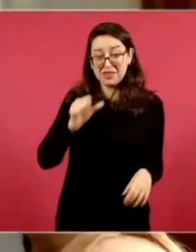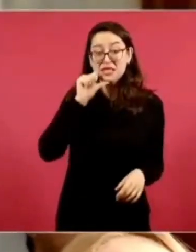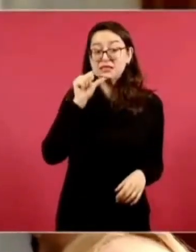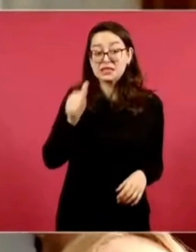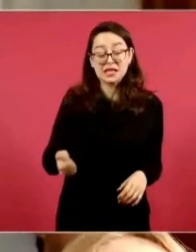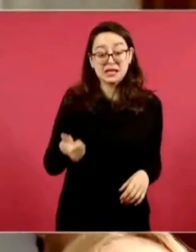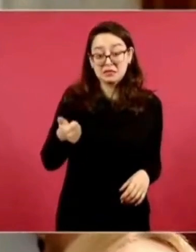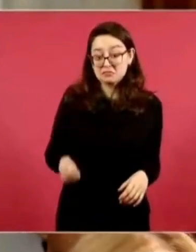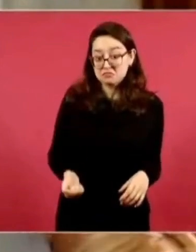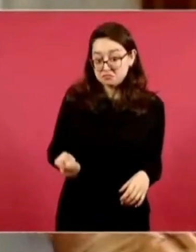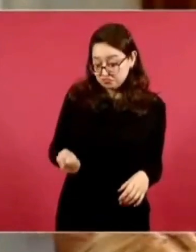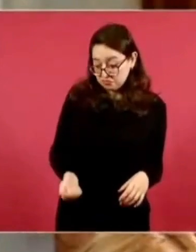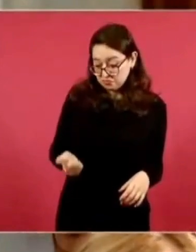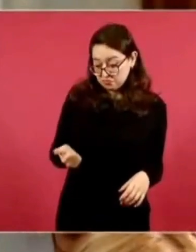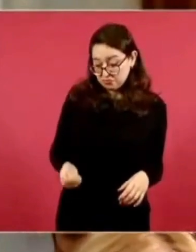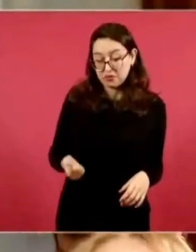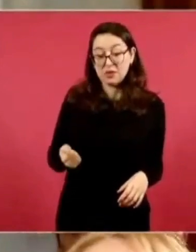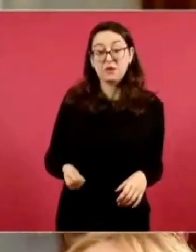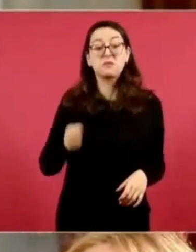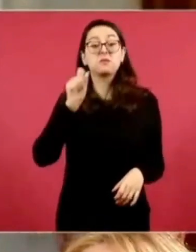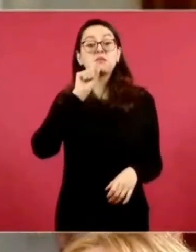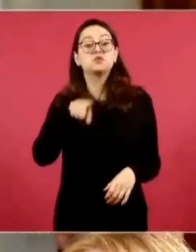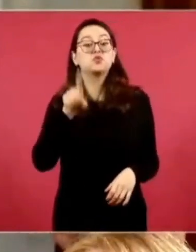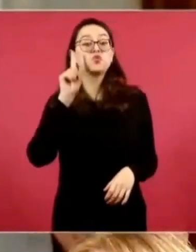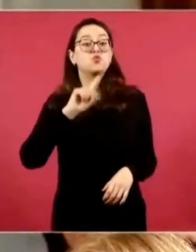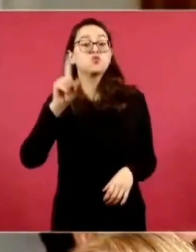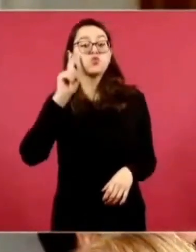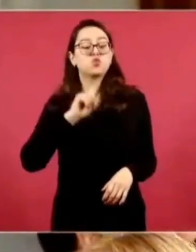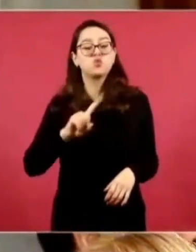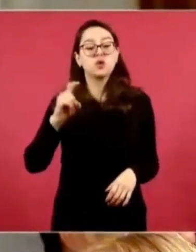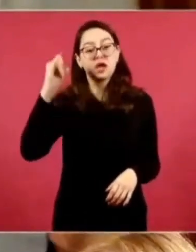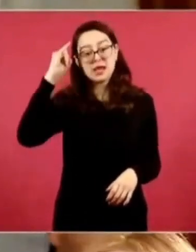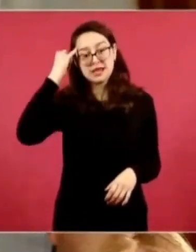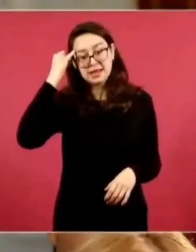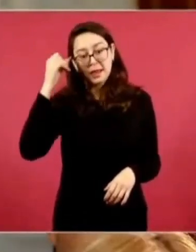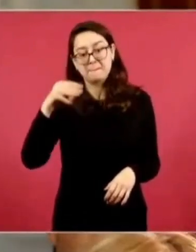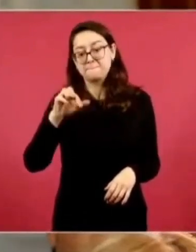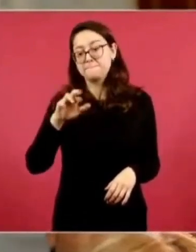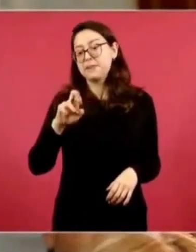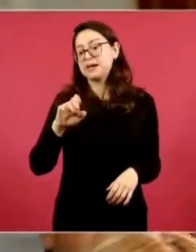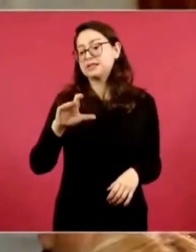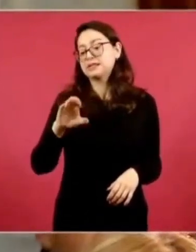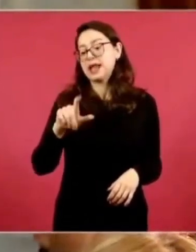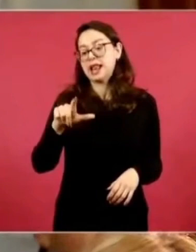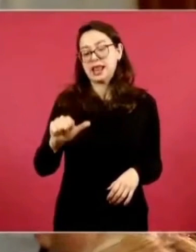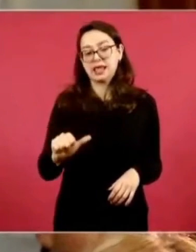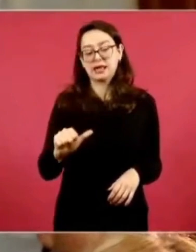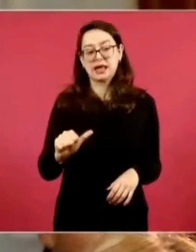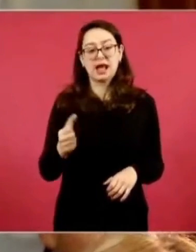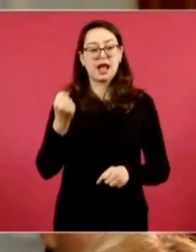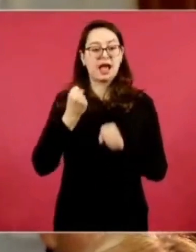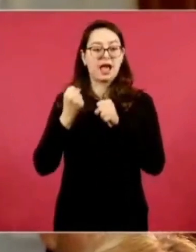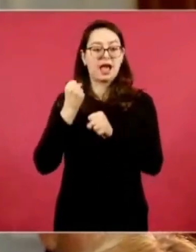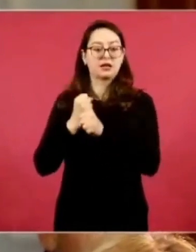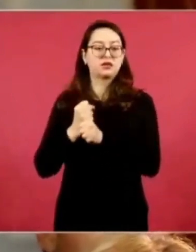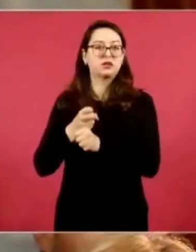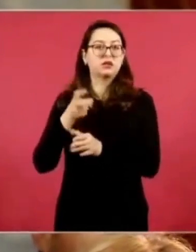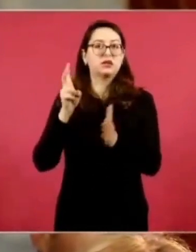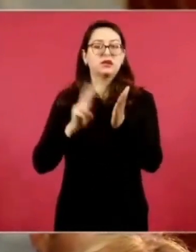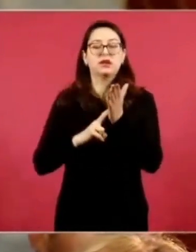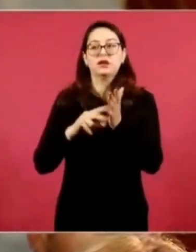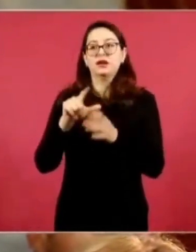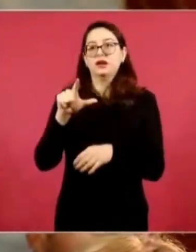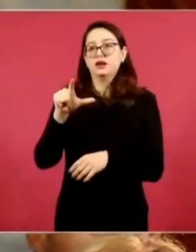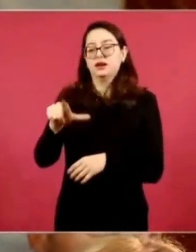Está el caso de la compañera indígena Marcela Ñondá. En el 2017, saliendo